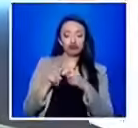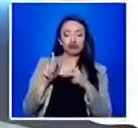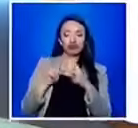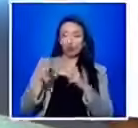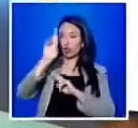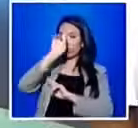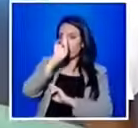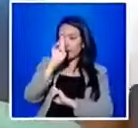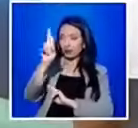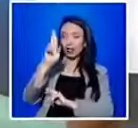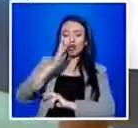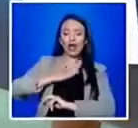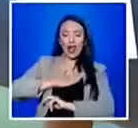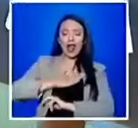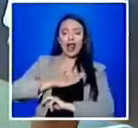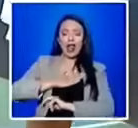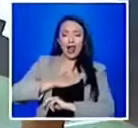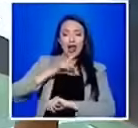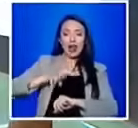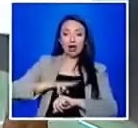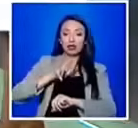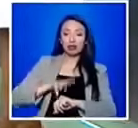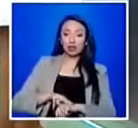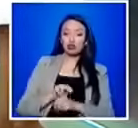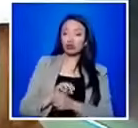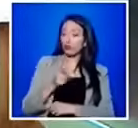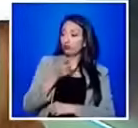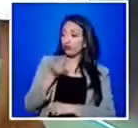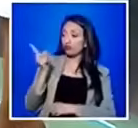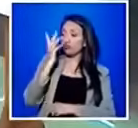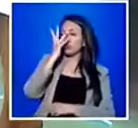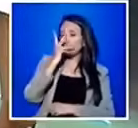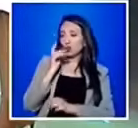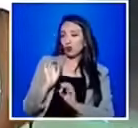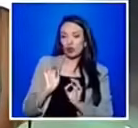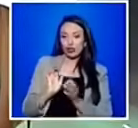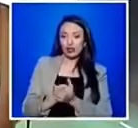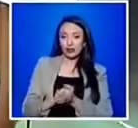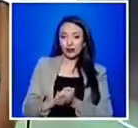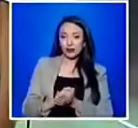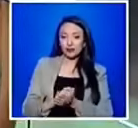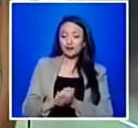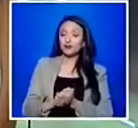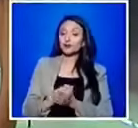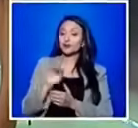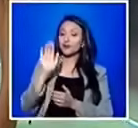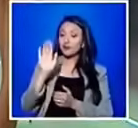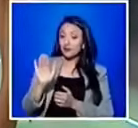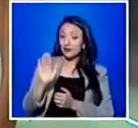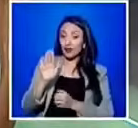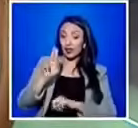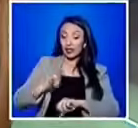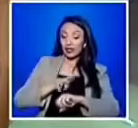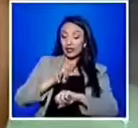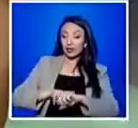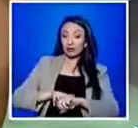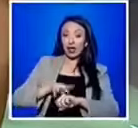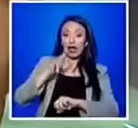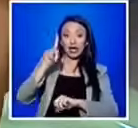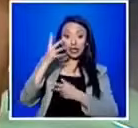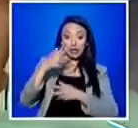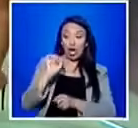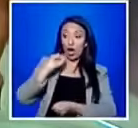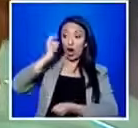con respeto, el himno nacional del Ecuador. Entonaron precisamente este himno que, de hecho, todos los lunes